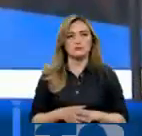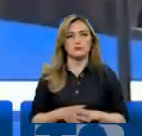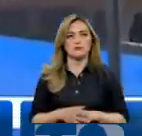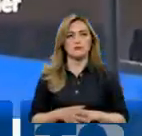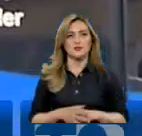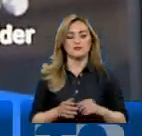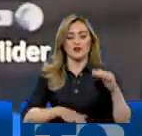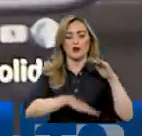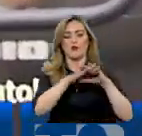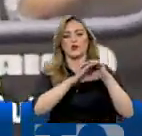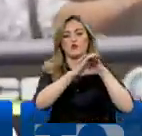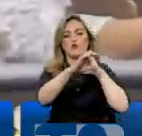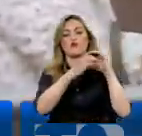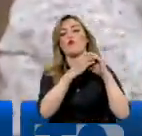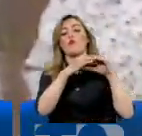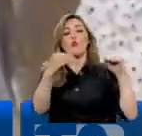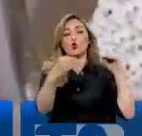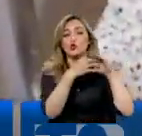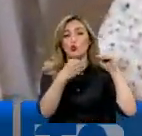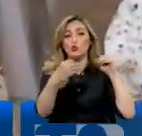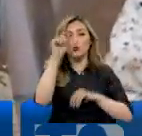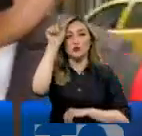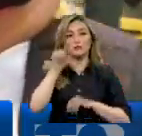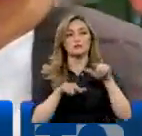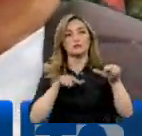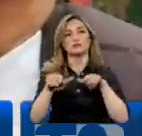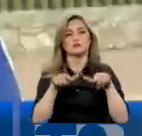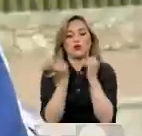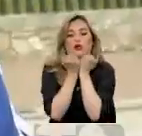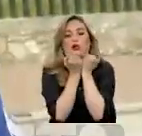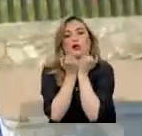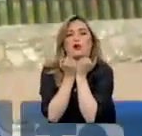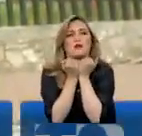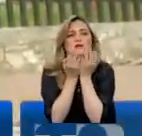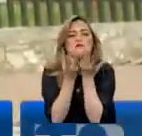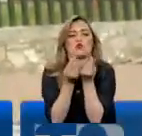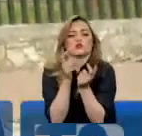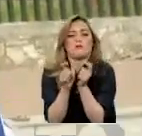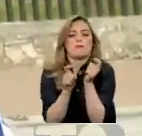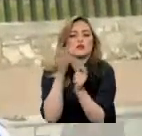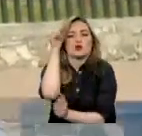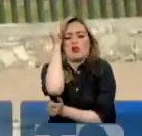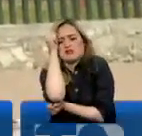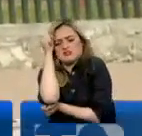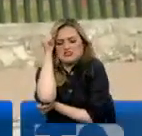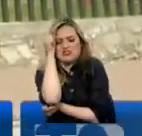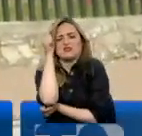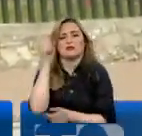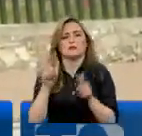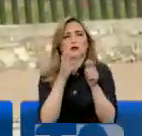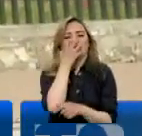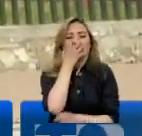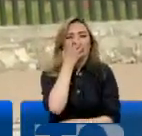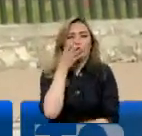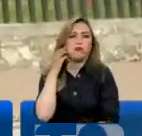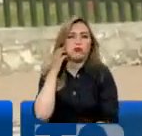se convierte en aglomeración, como ocurre en la Metrovía. Apretadito ahí a la maldita sea. Demasiada gente está fluyendo y lo mismo hay personas que andan